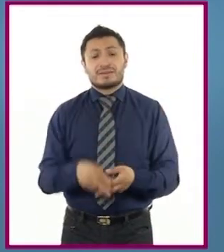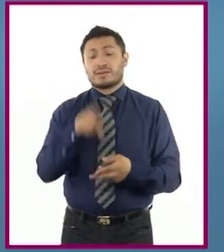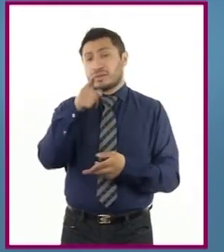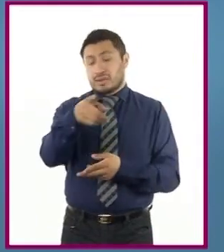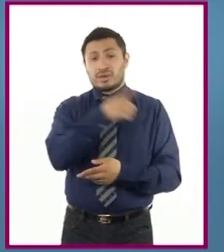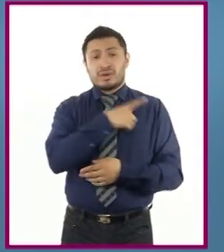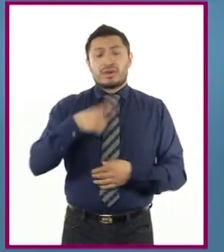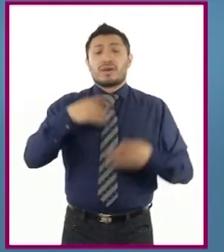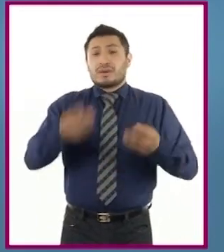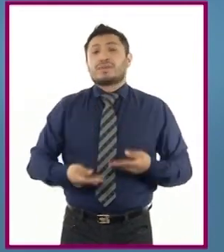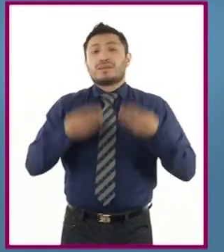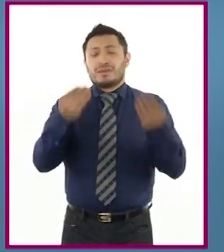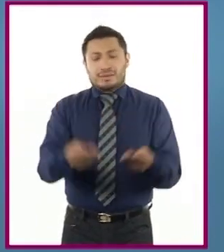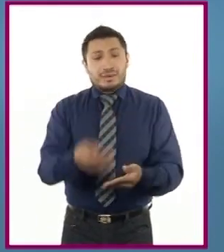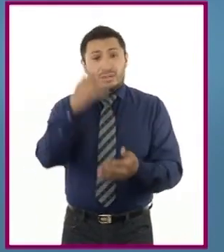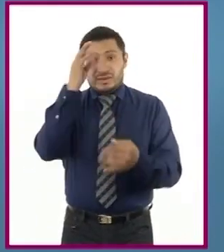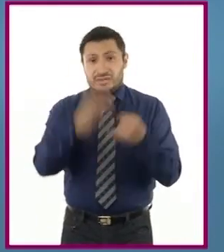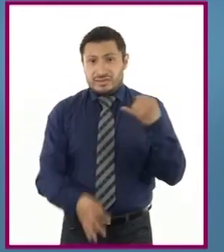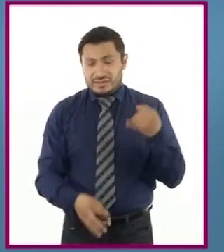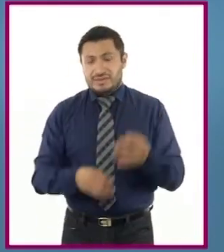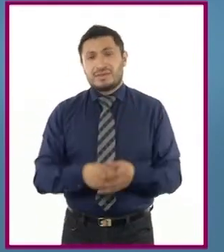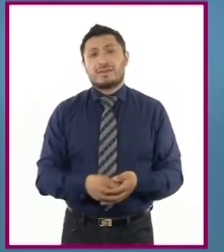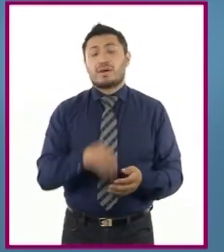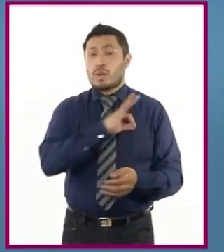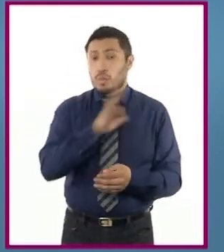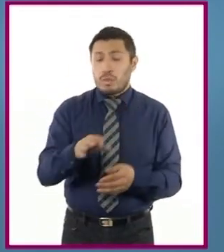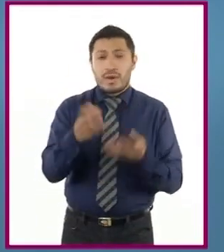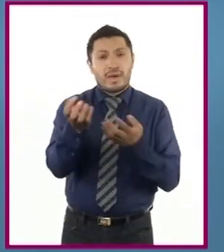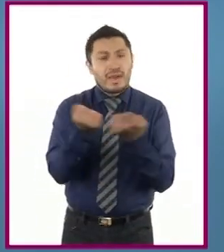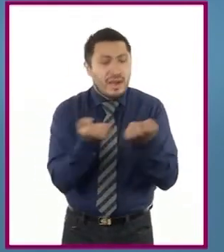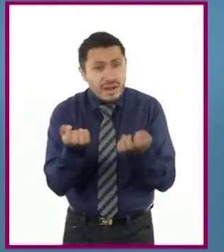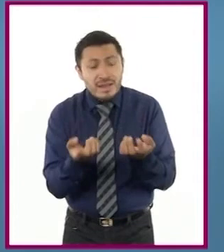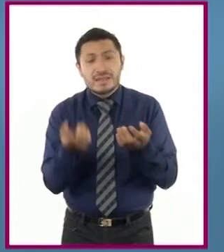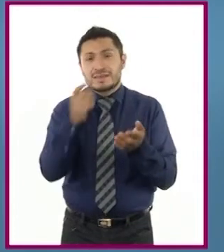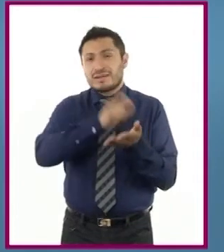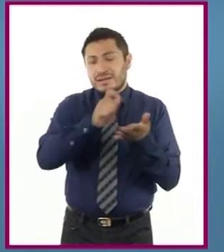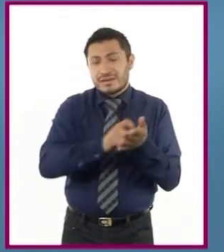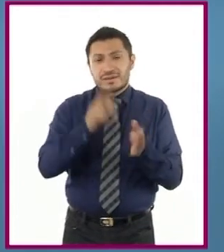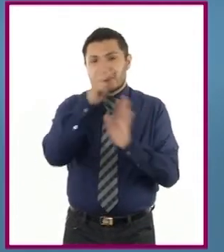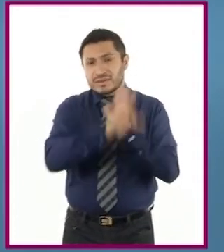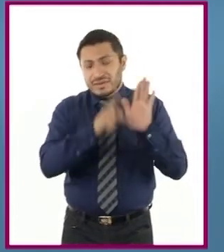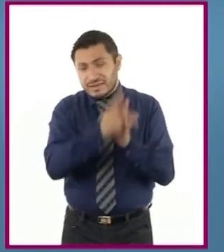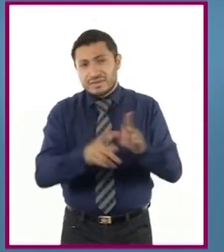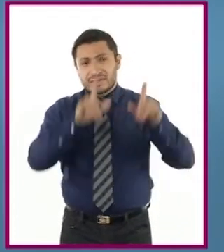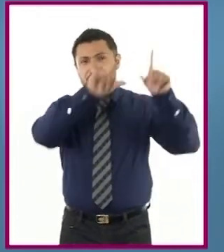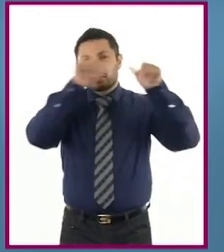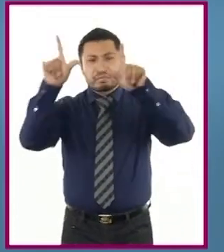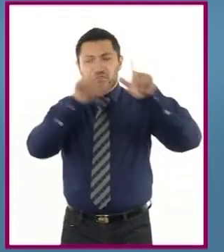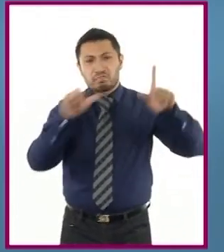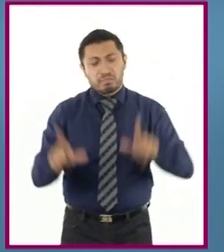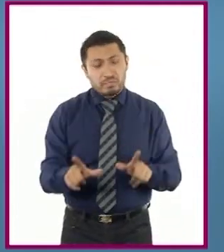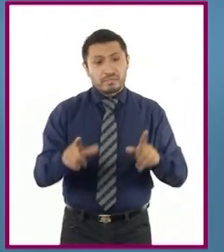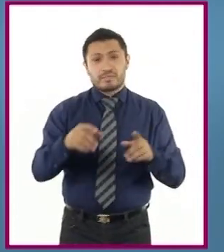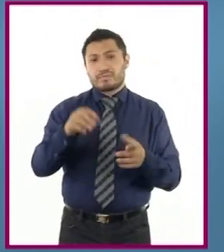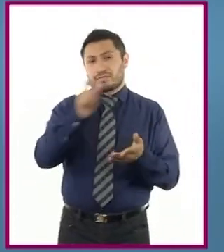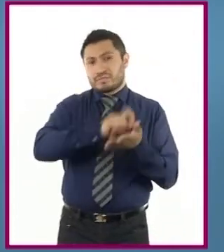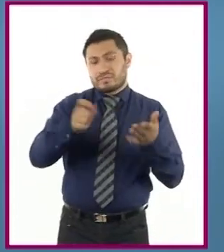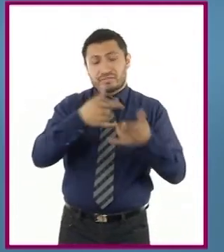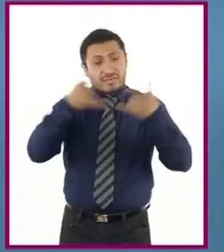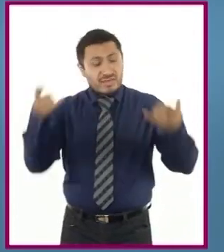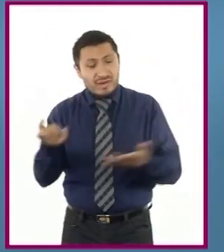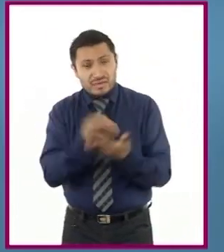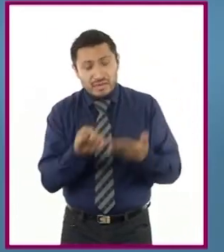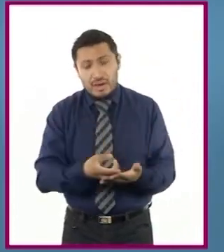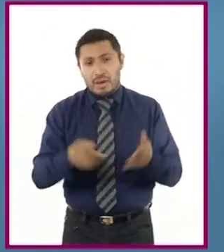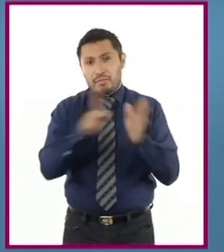se deberá entregar un producto final, que puede ser un ensayo, un video, un cuadro sinóptico, un cómic o un periódico